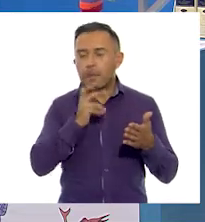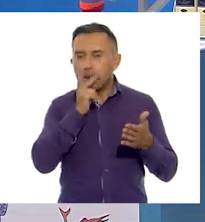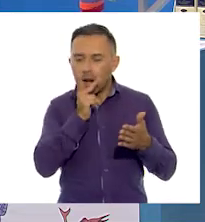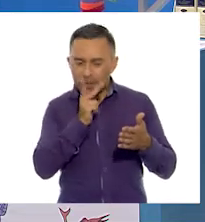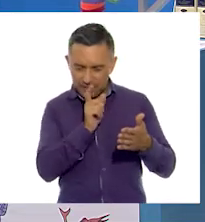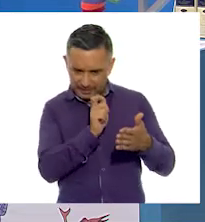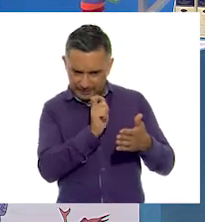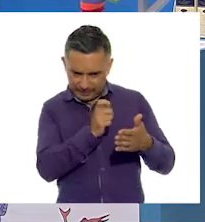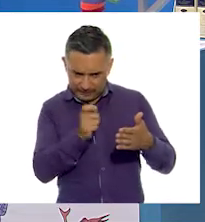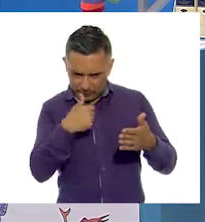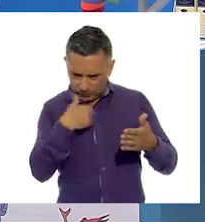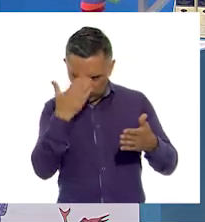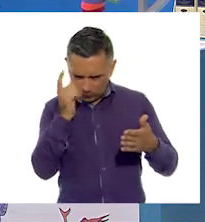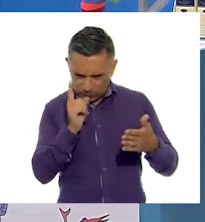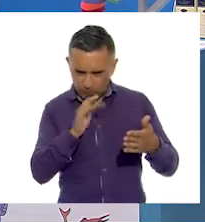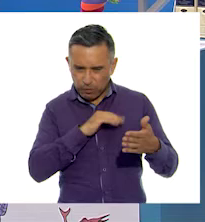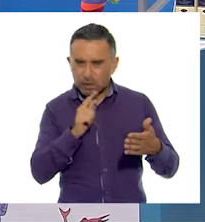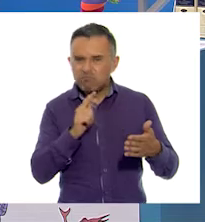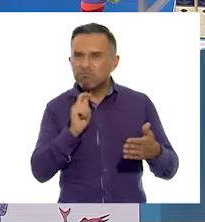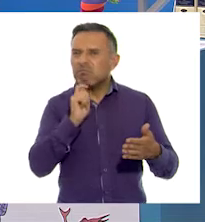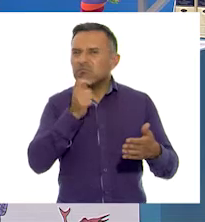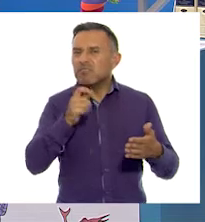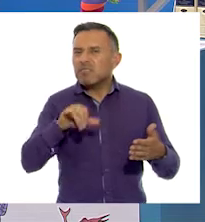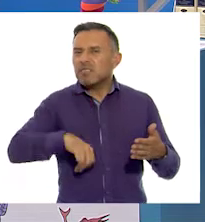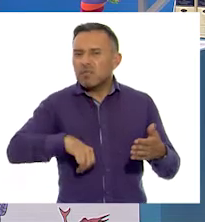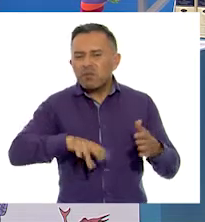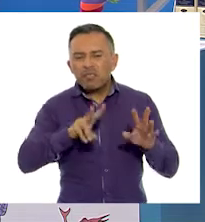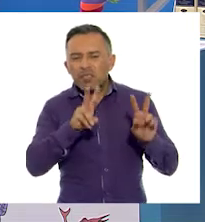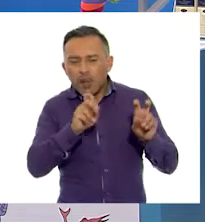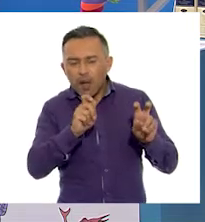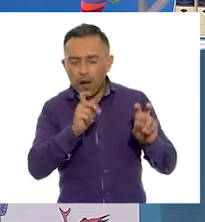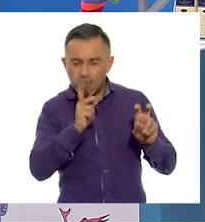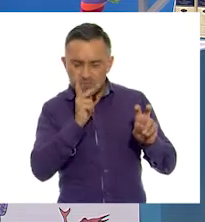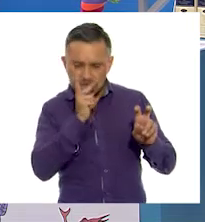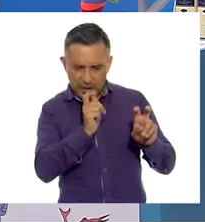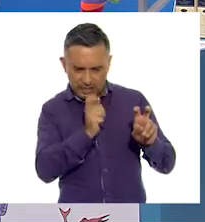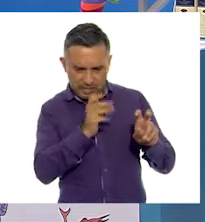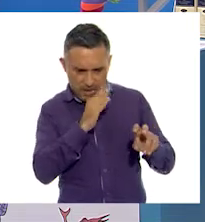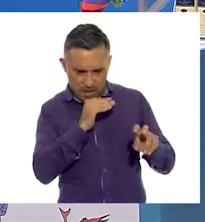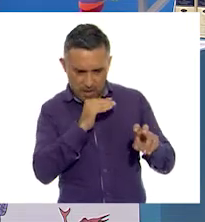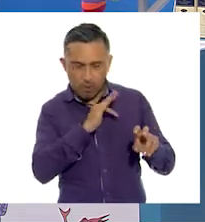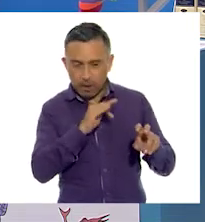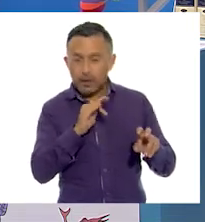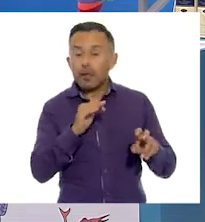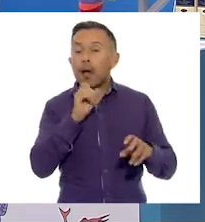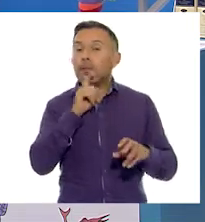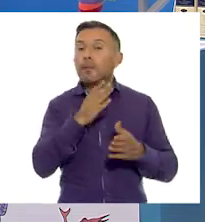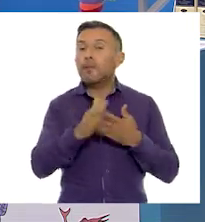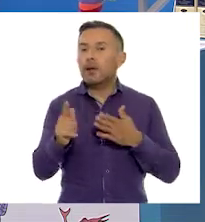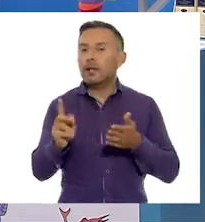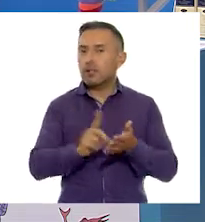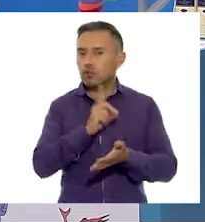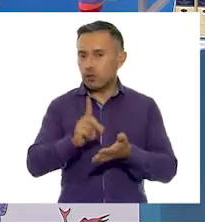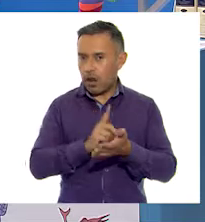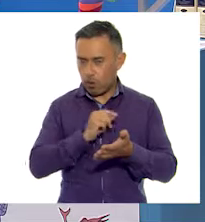desconozcan sobre lo que les interese saber su significado y búsquenlas en el diccionario. Ahora